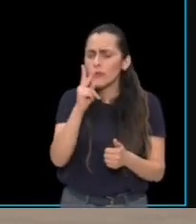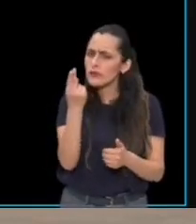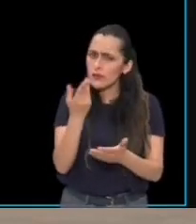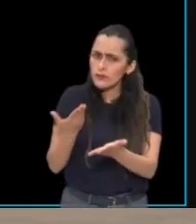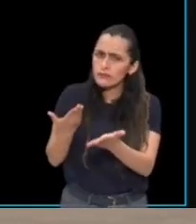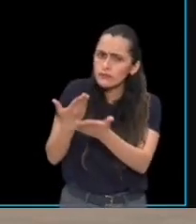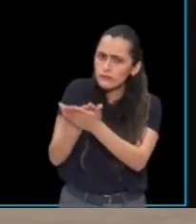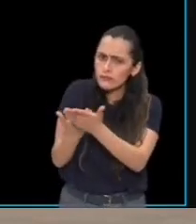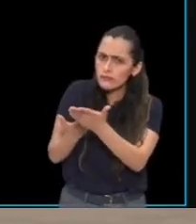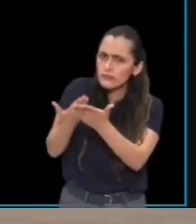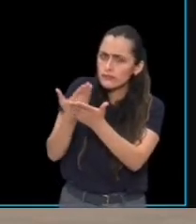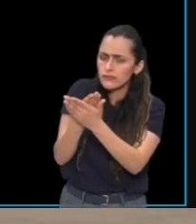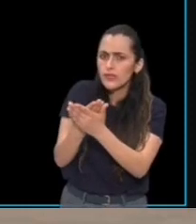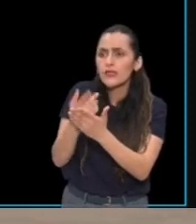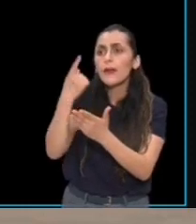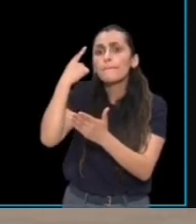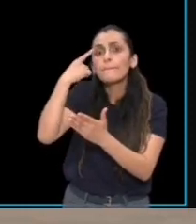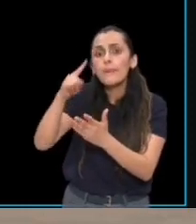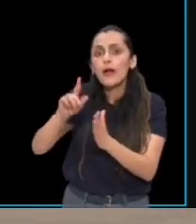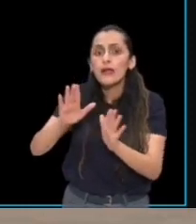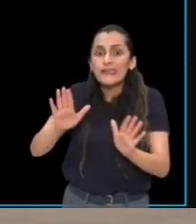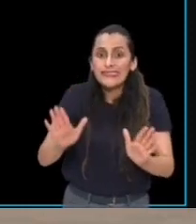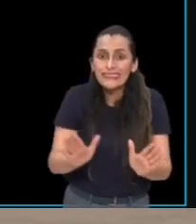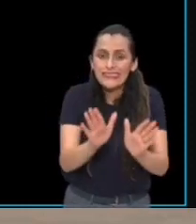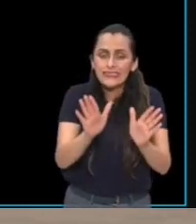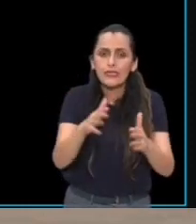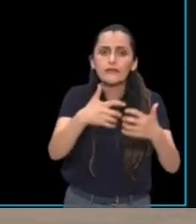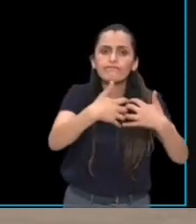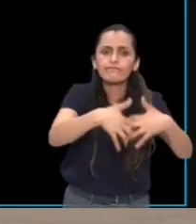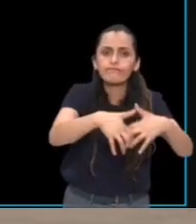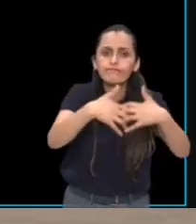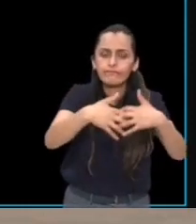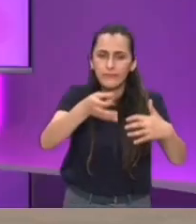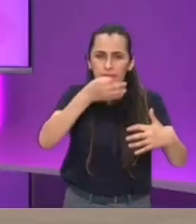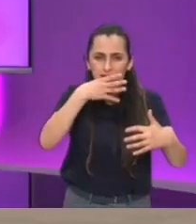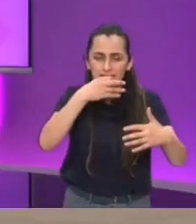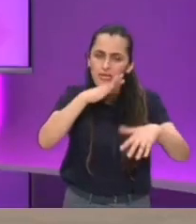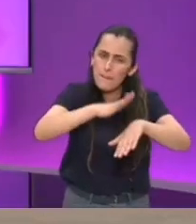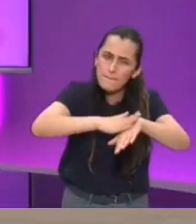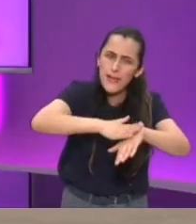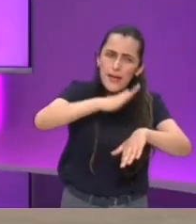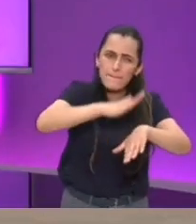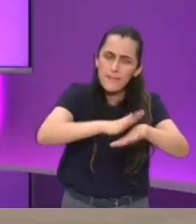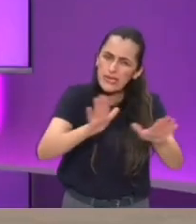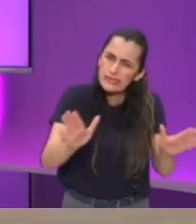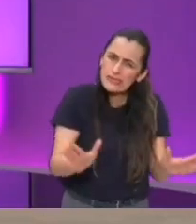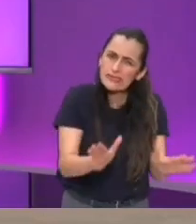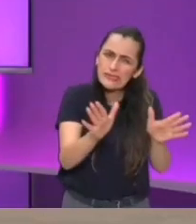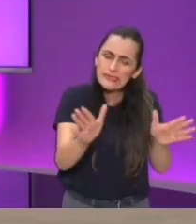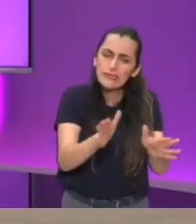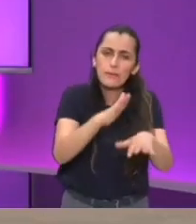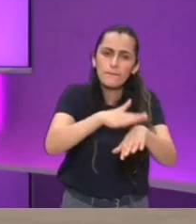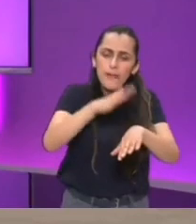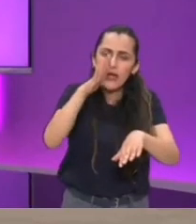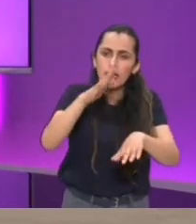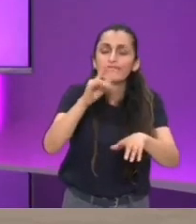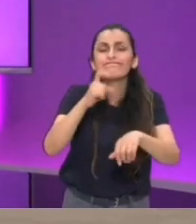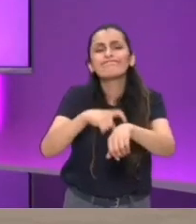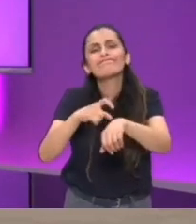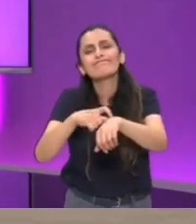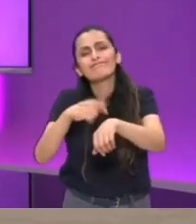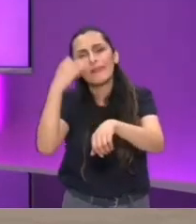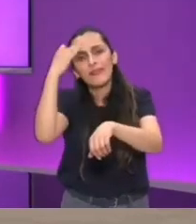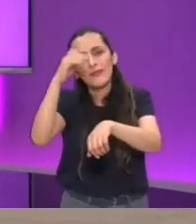impulsar a la industria sanitaria nacional. Es importante fortalecerla, incentivar la producción. Acabó el tiempo. Y